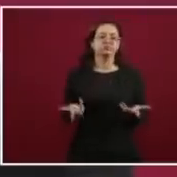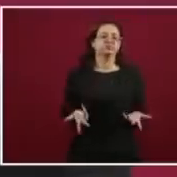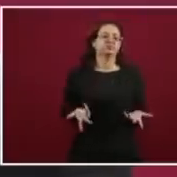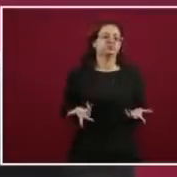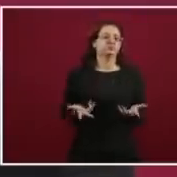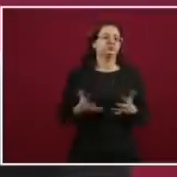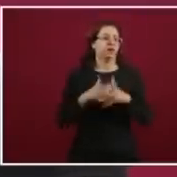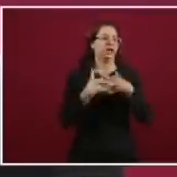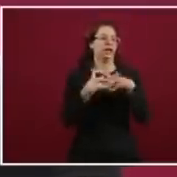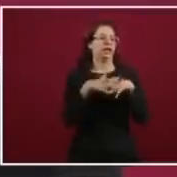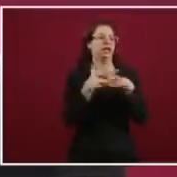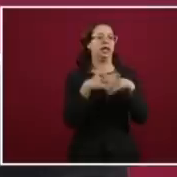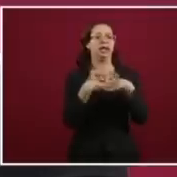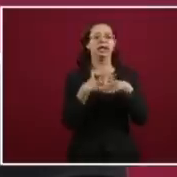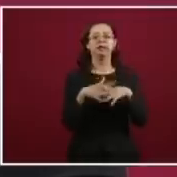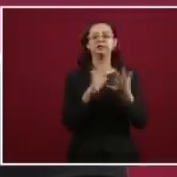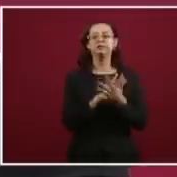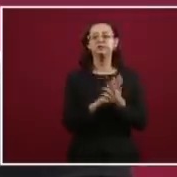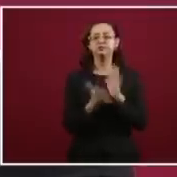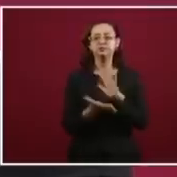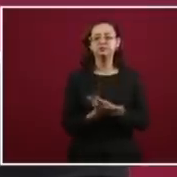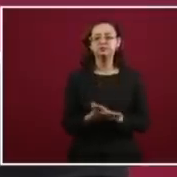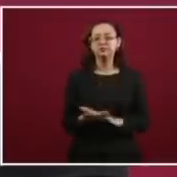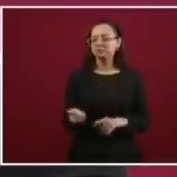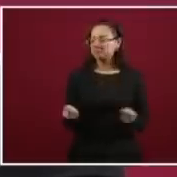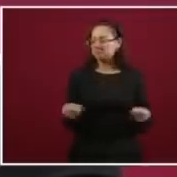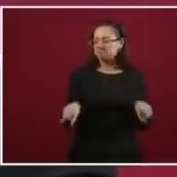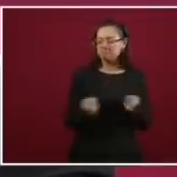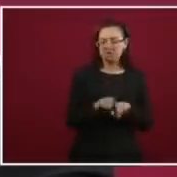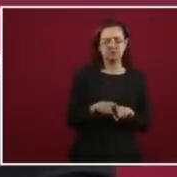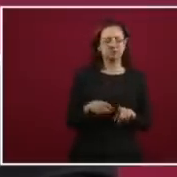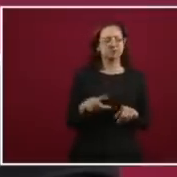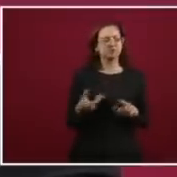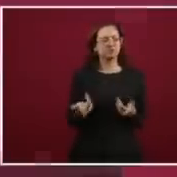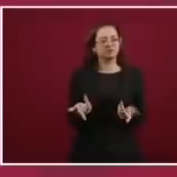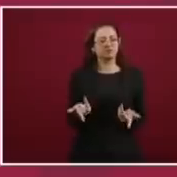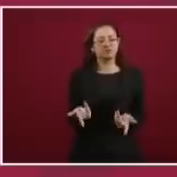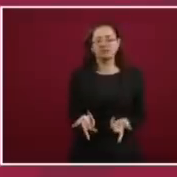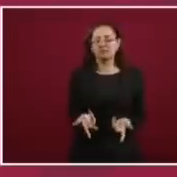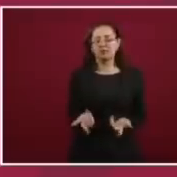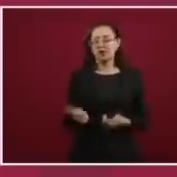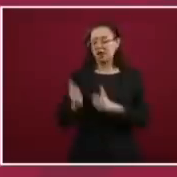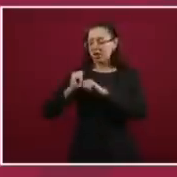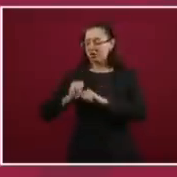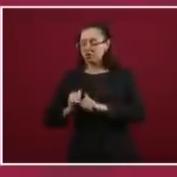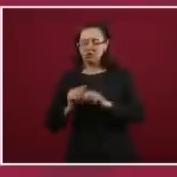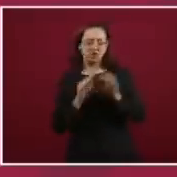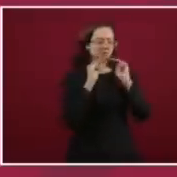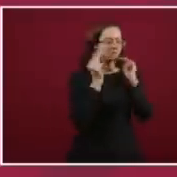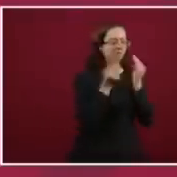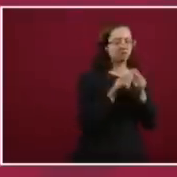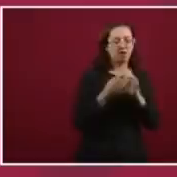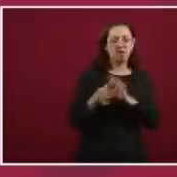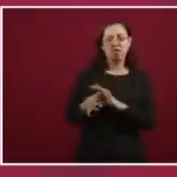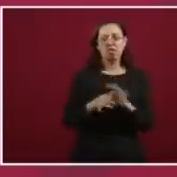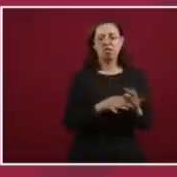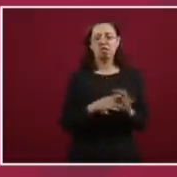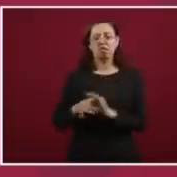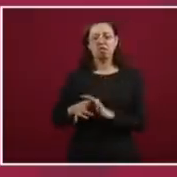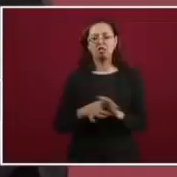fronteras y son lo mismo las autoridades que los delincuentes